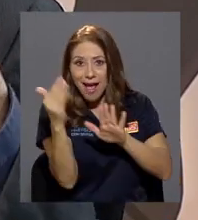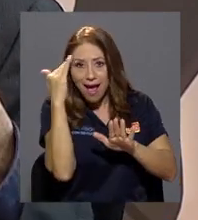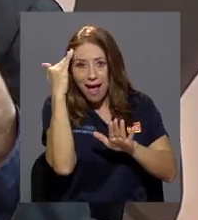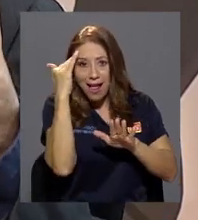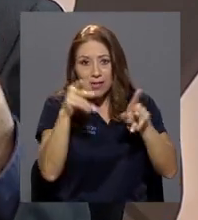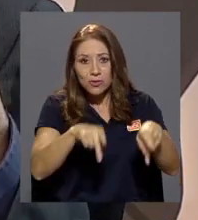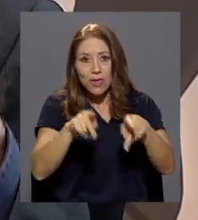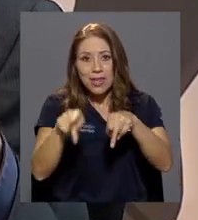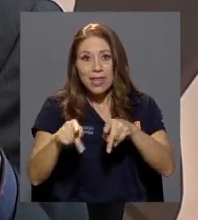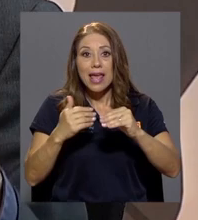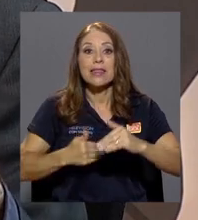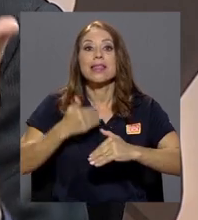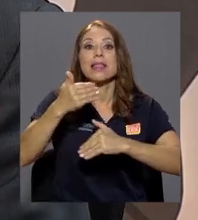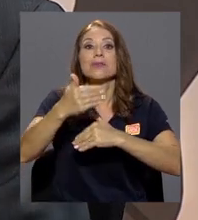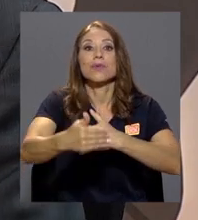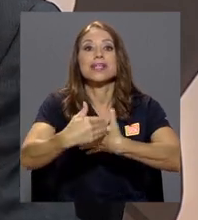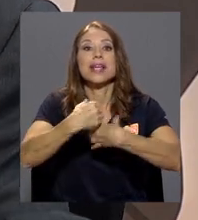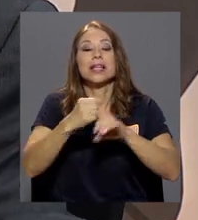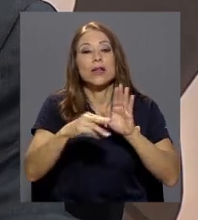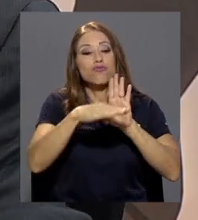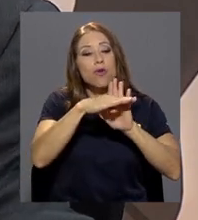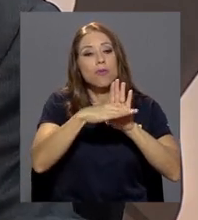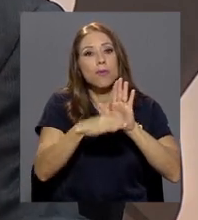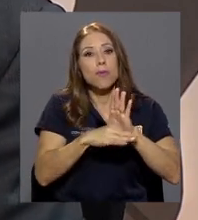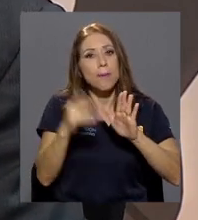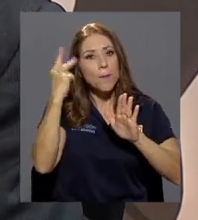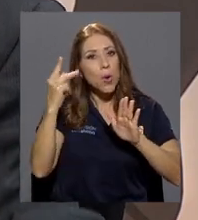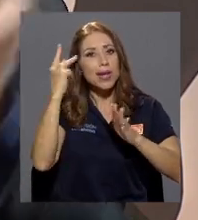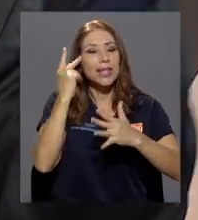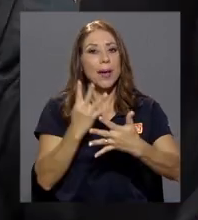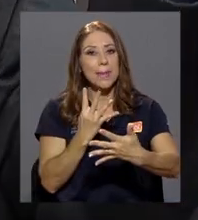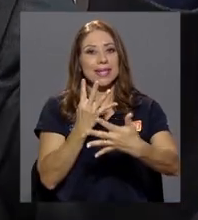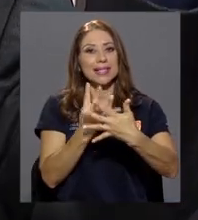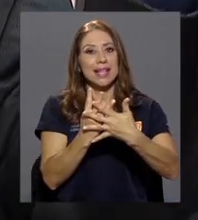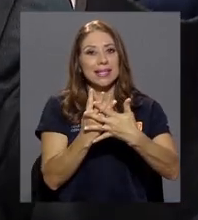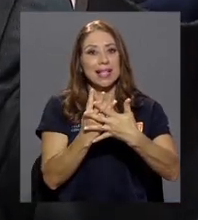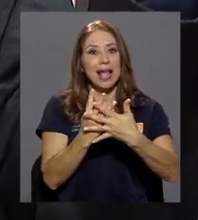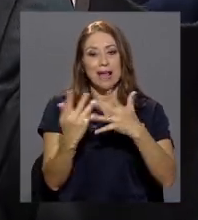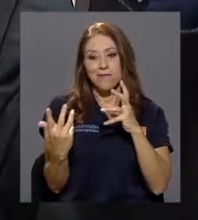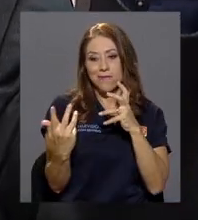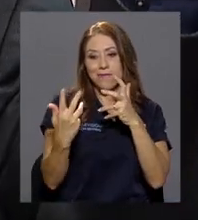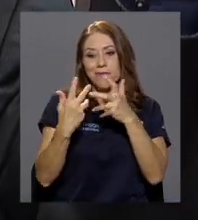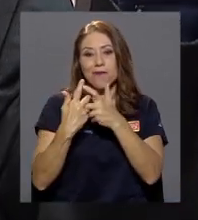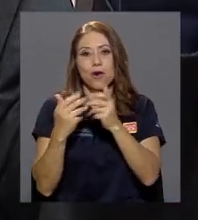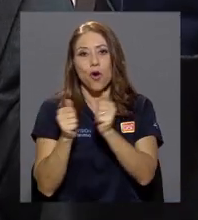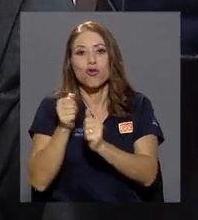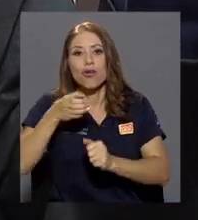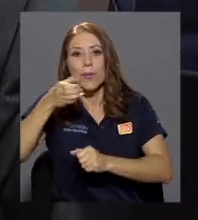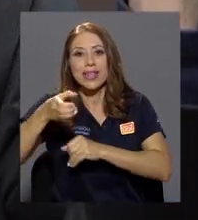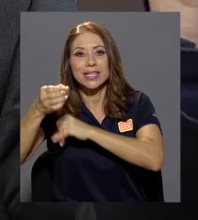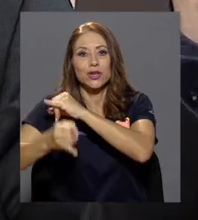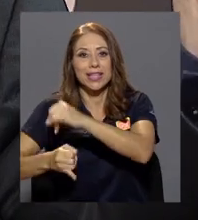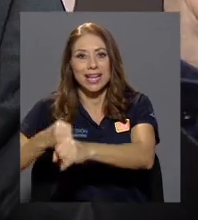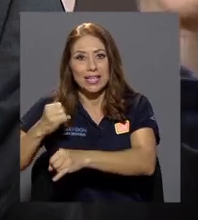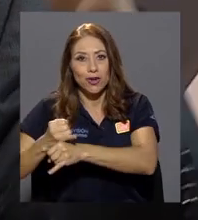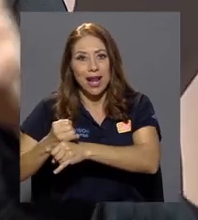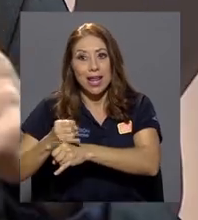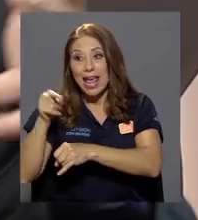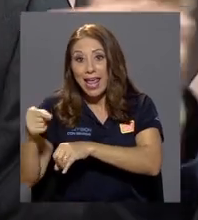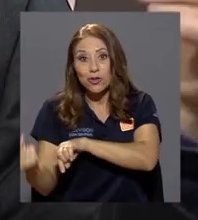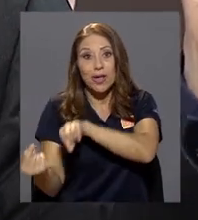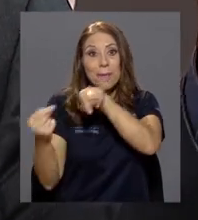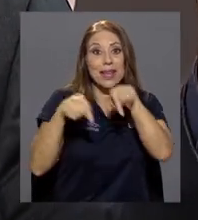poder llevar adelante una tarea de política penitenciaria acorde con esa recomendación internacional que para algo ha